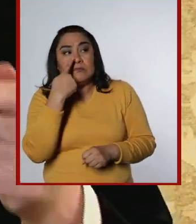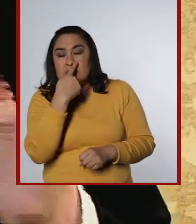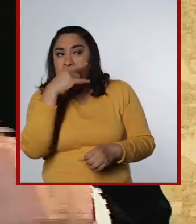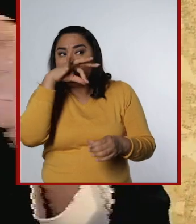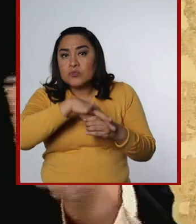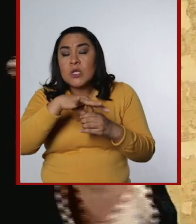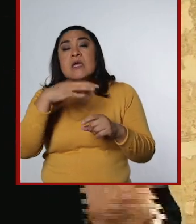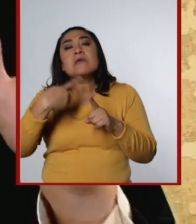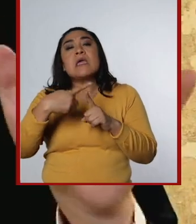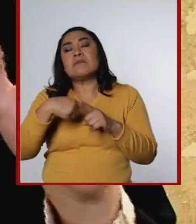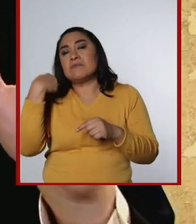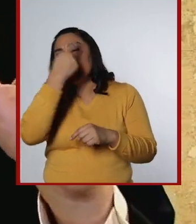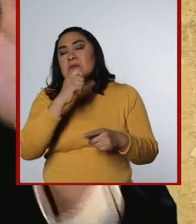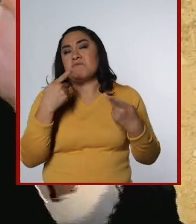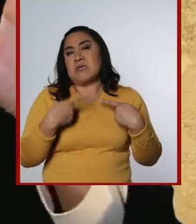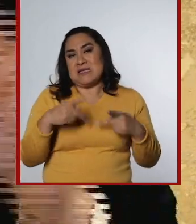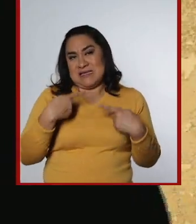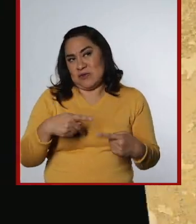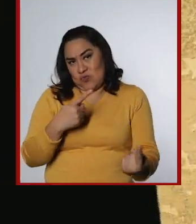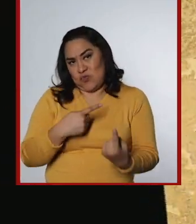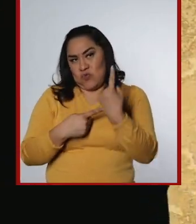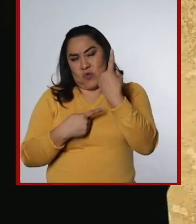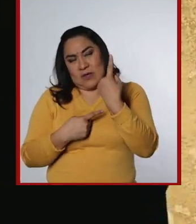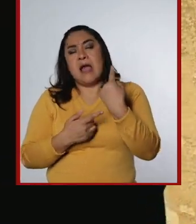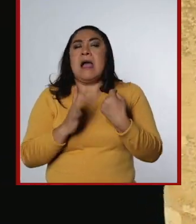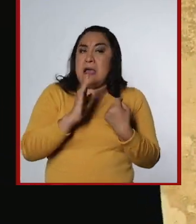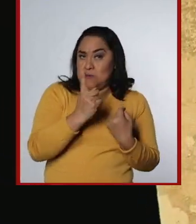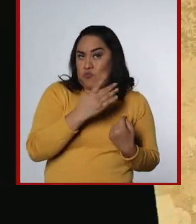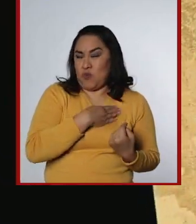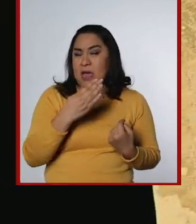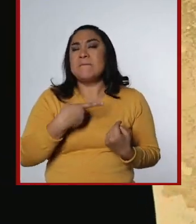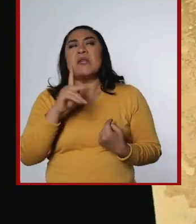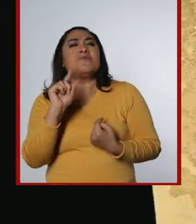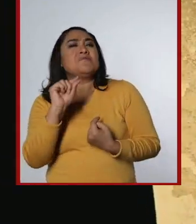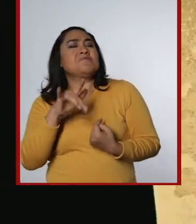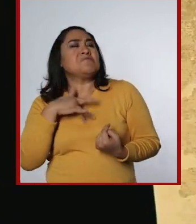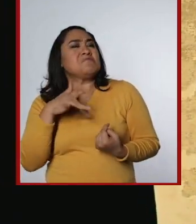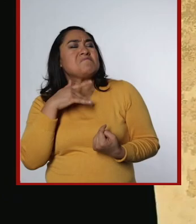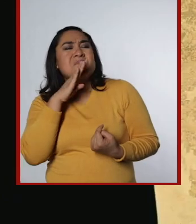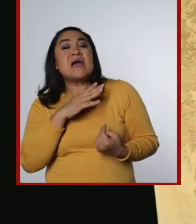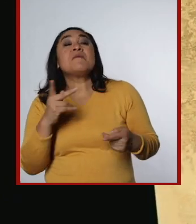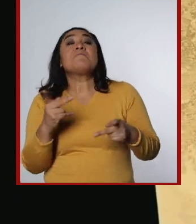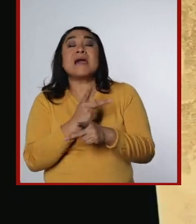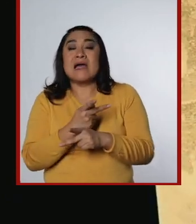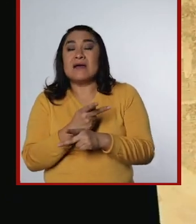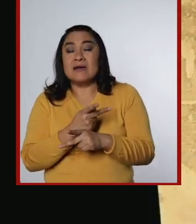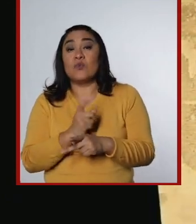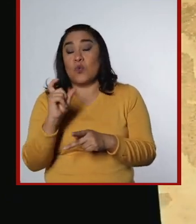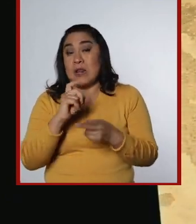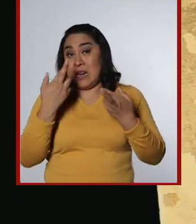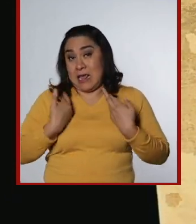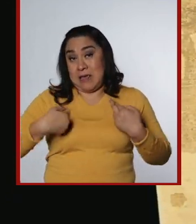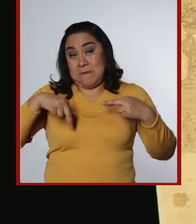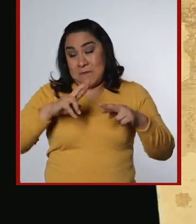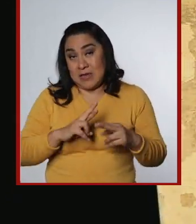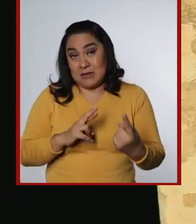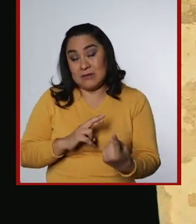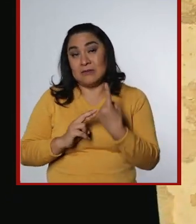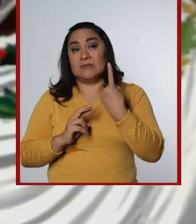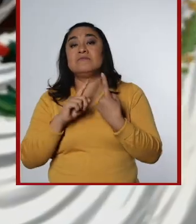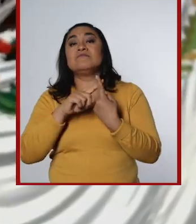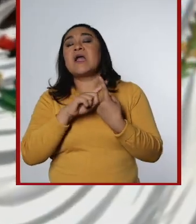una persona con nombre y apellido. Es su ventaja. ¿Cuál es su desventaja? Que tiende a sobrerepresentar